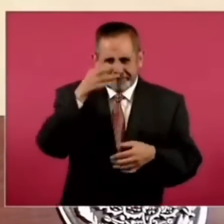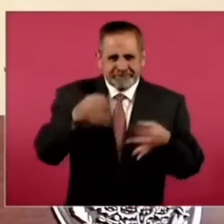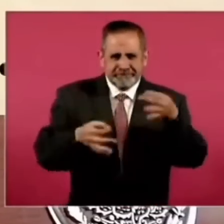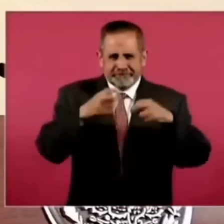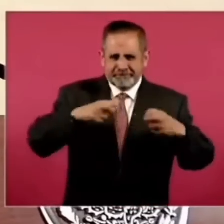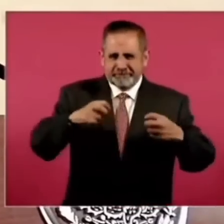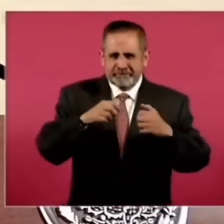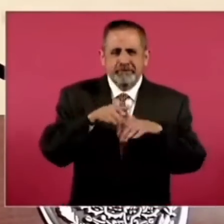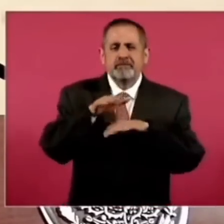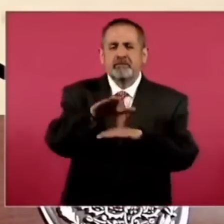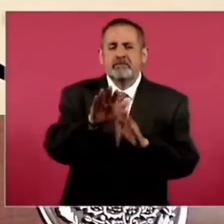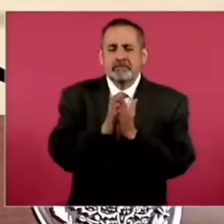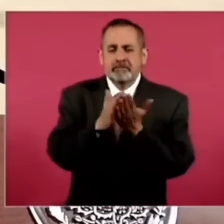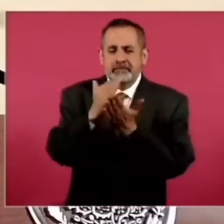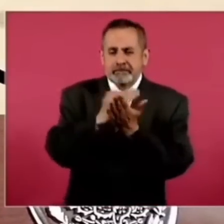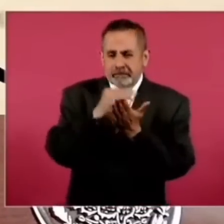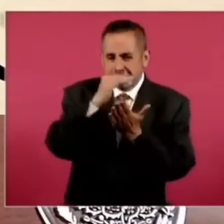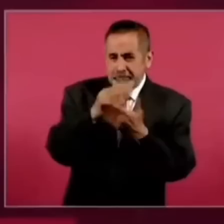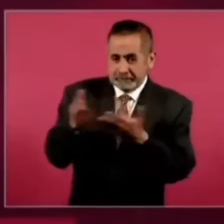de texto, que por cierto,